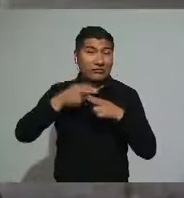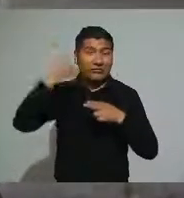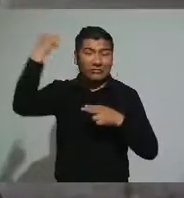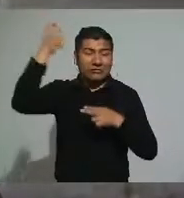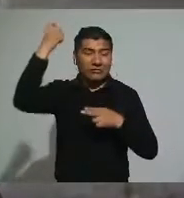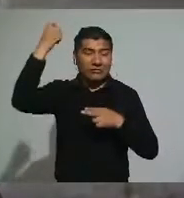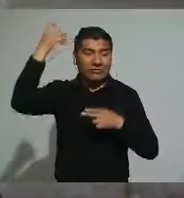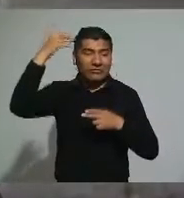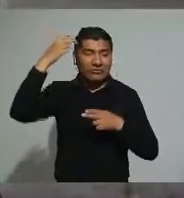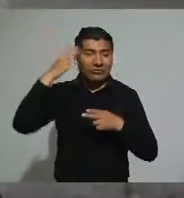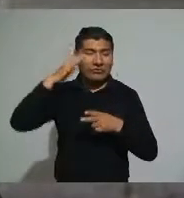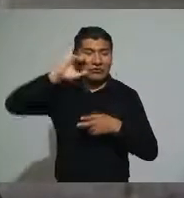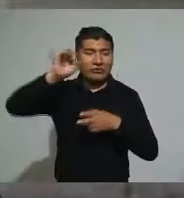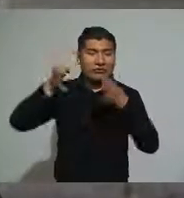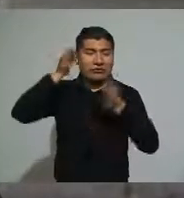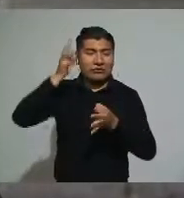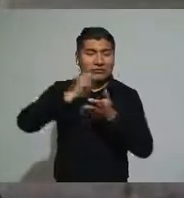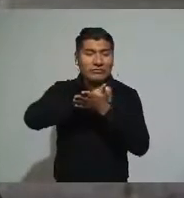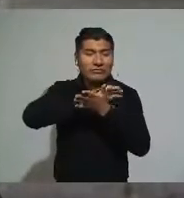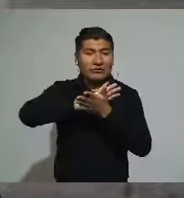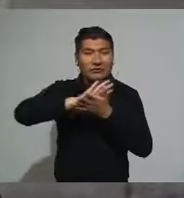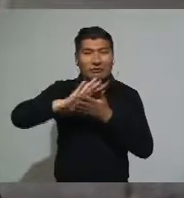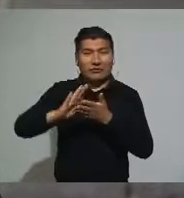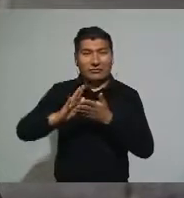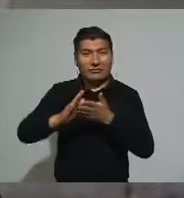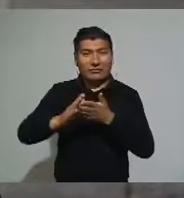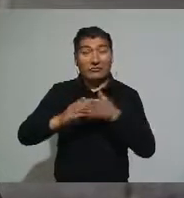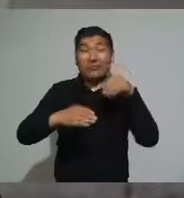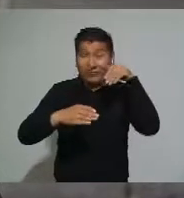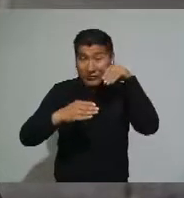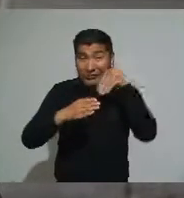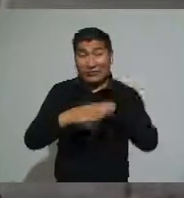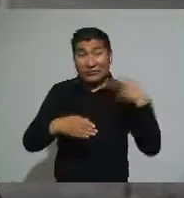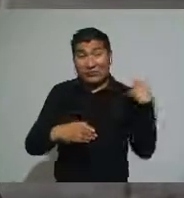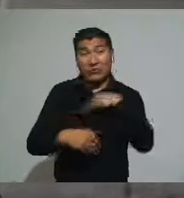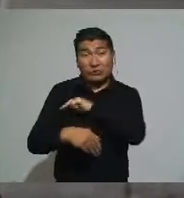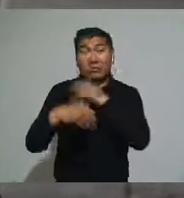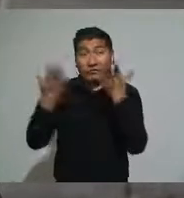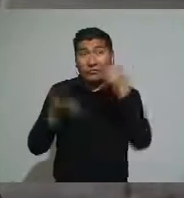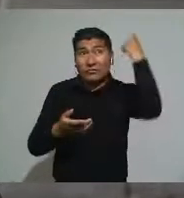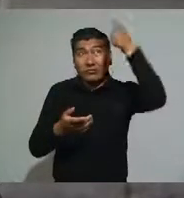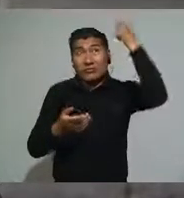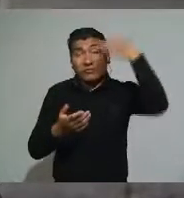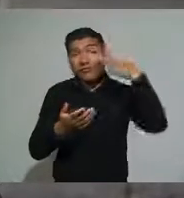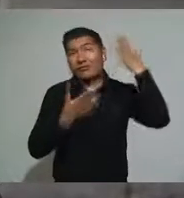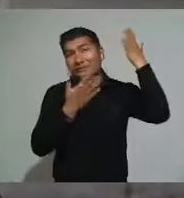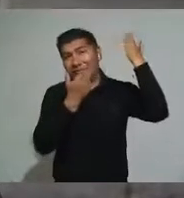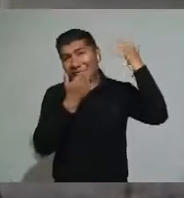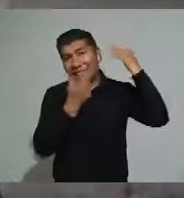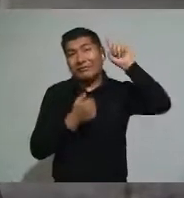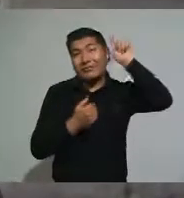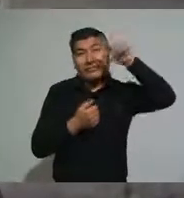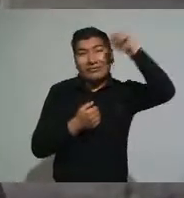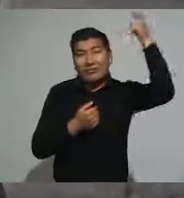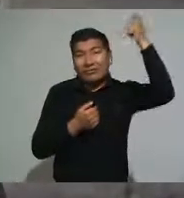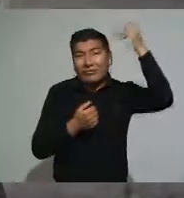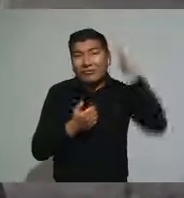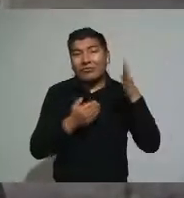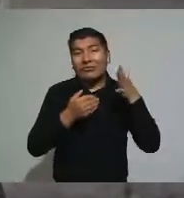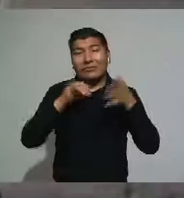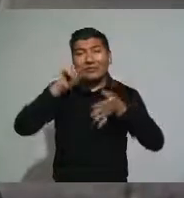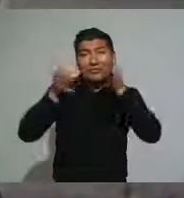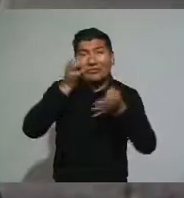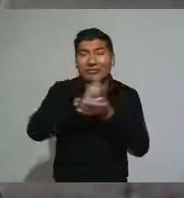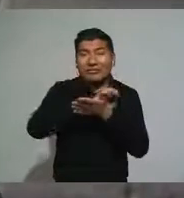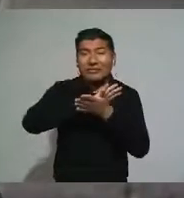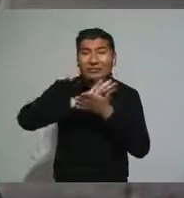el sol de justicia. Y en nosotros brilla este sol de esperanza, este sol de justicia,